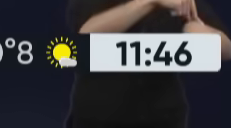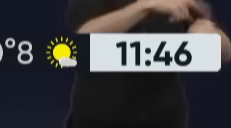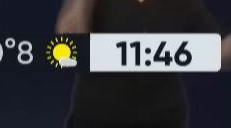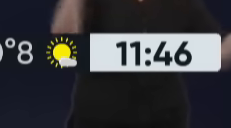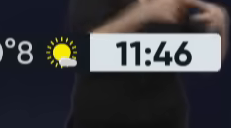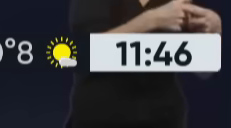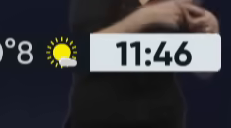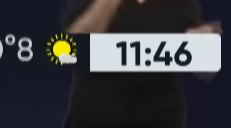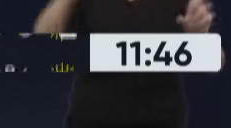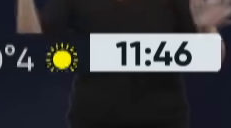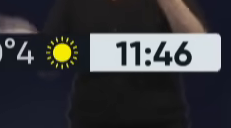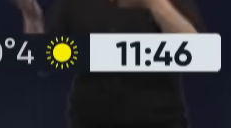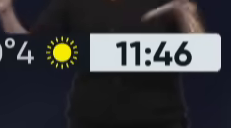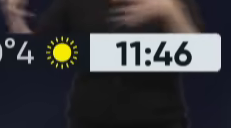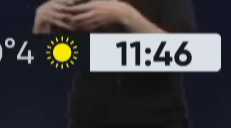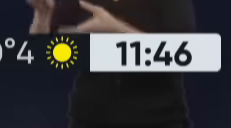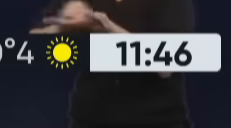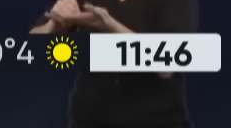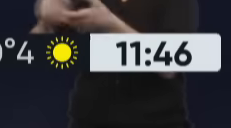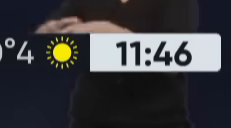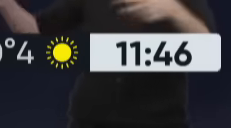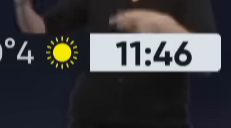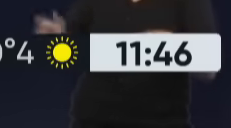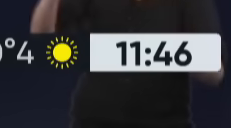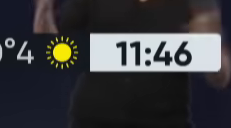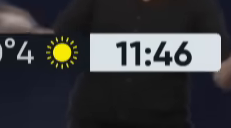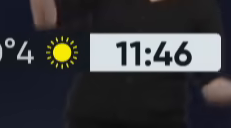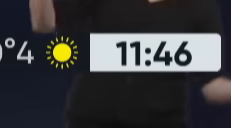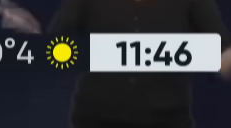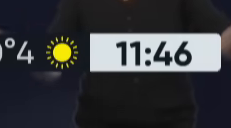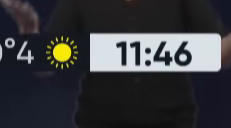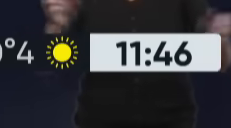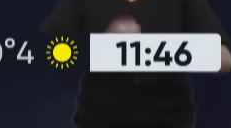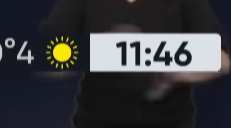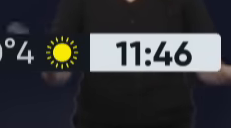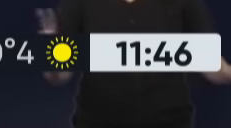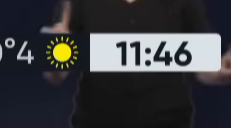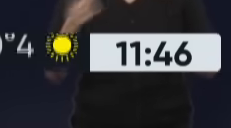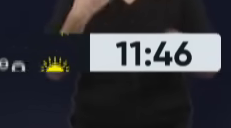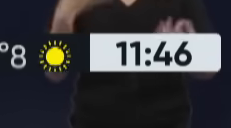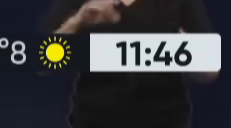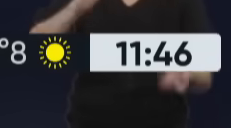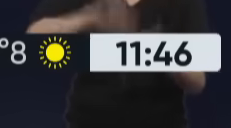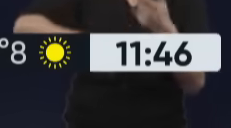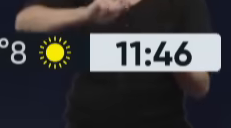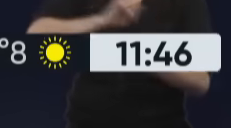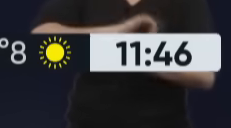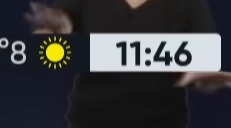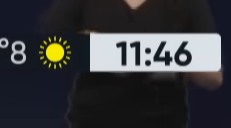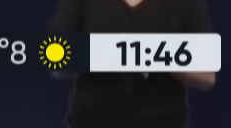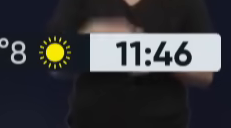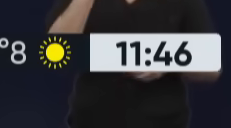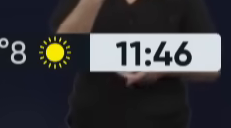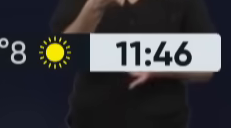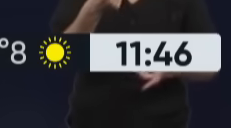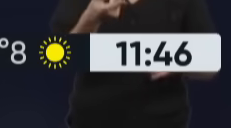médico y el administrativo. De hecho, si tuvieses la misma proporción que el promedio del sistema, que